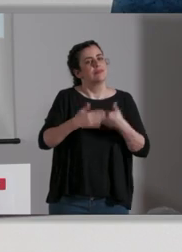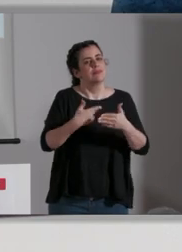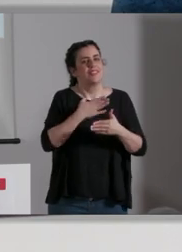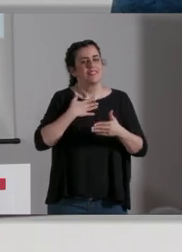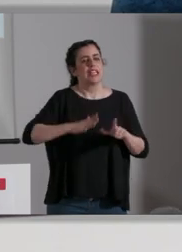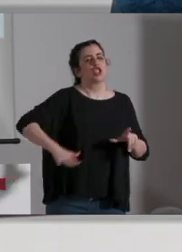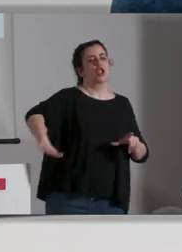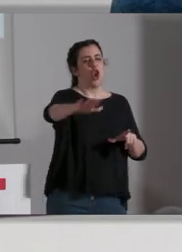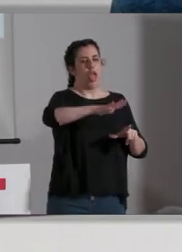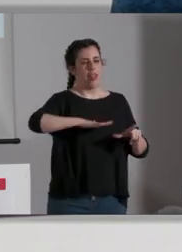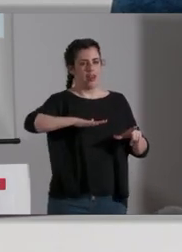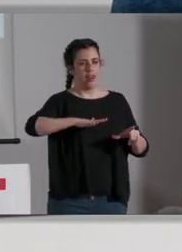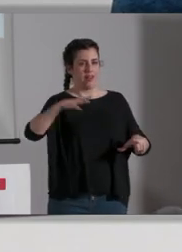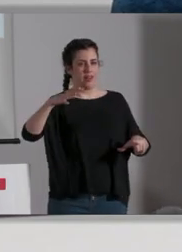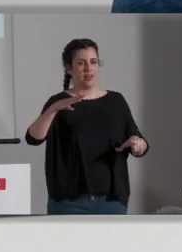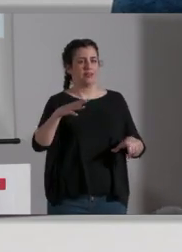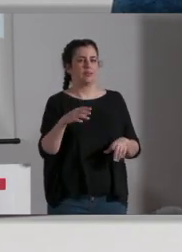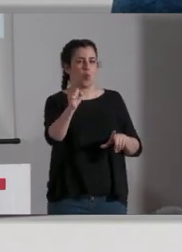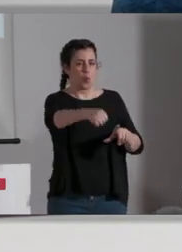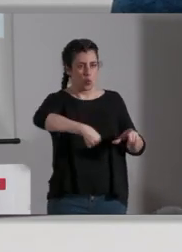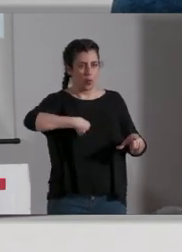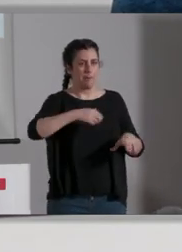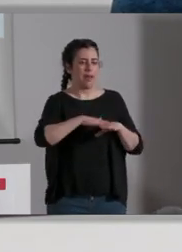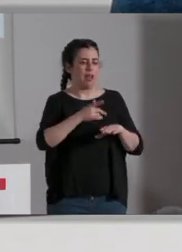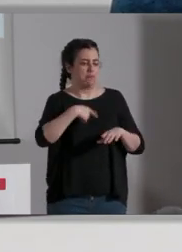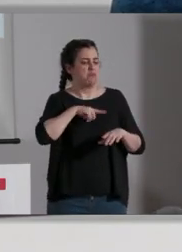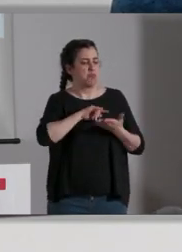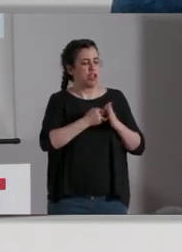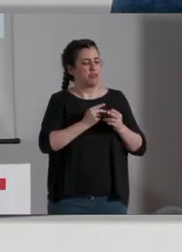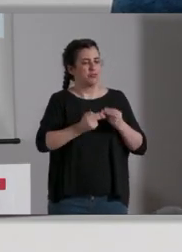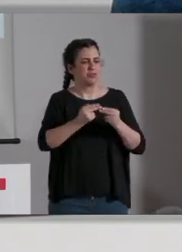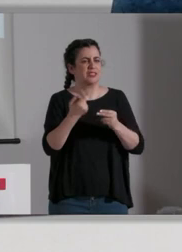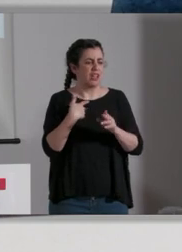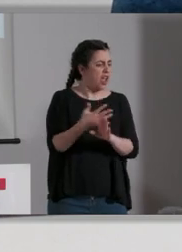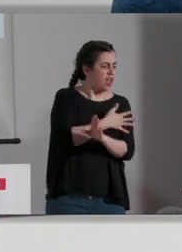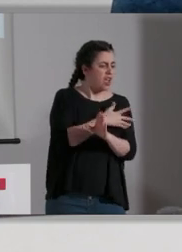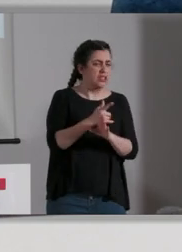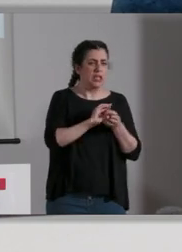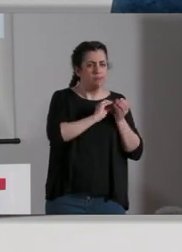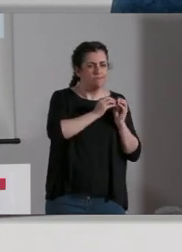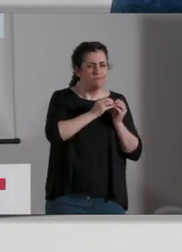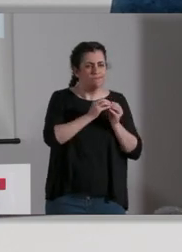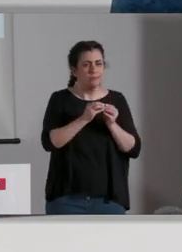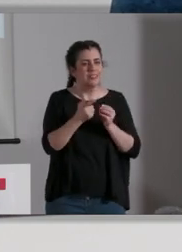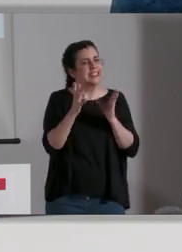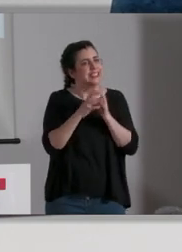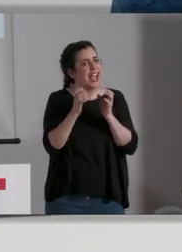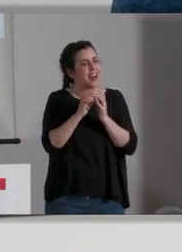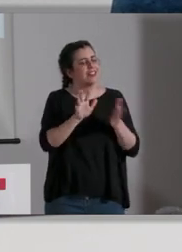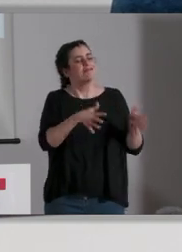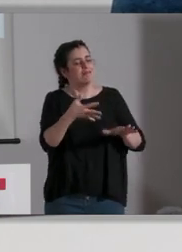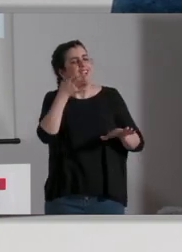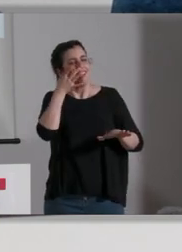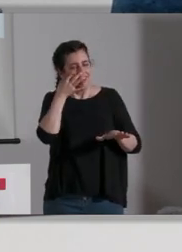nuestro proyecto. Tenemos mucho trabajo elaborado, muchas ganas de ponerlo en práctica y creemos en nuestra